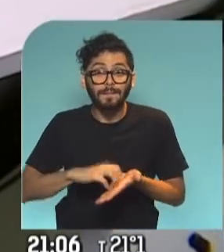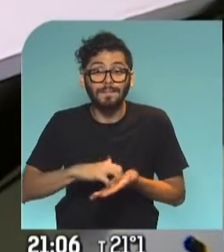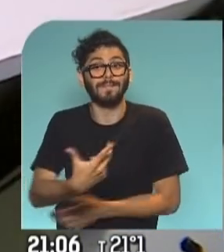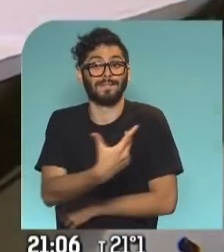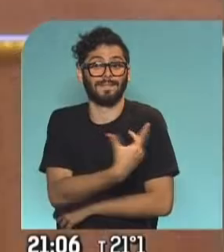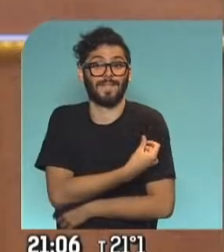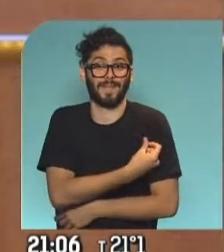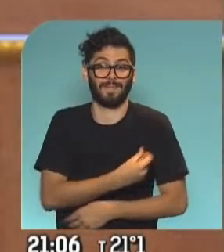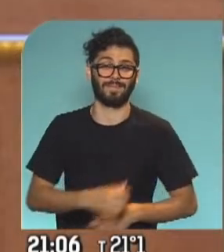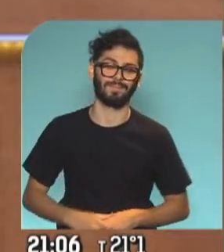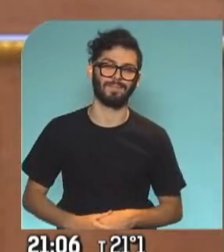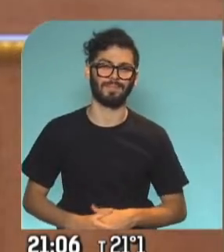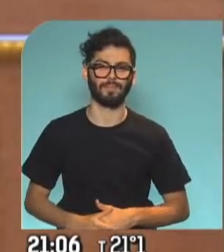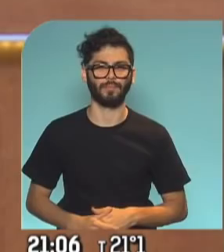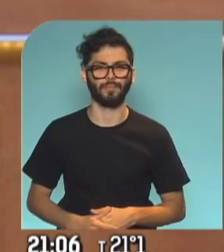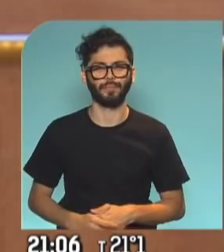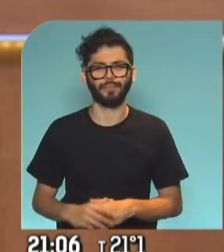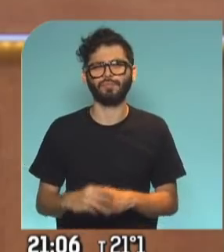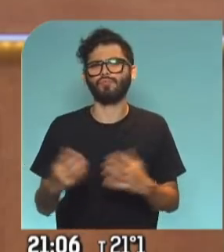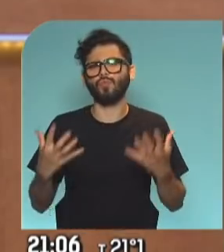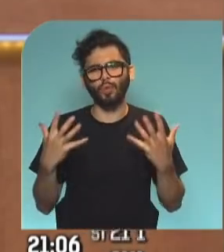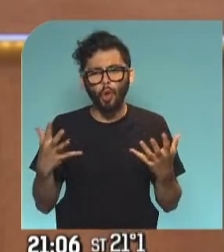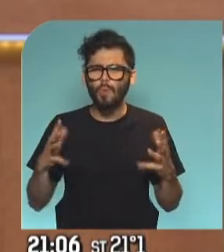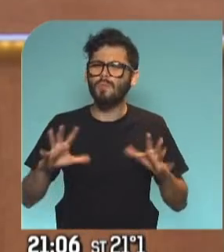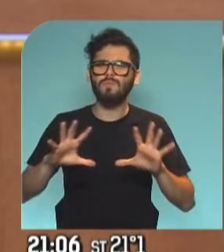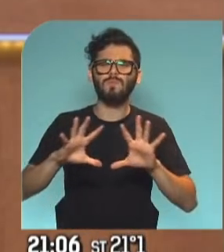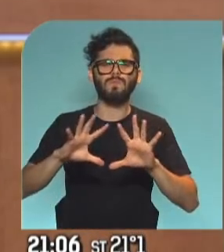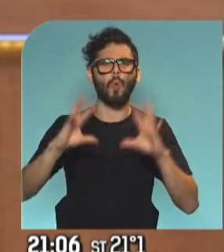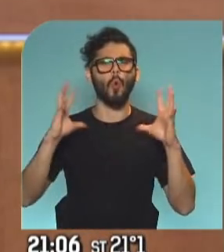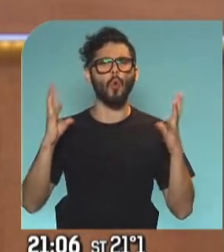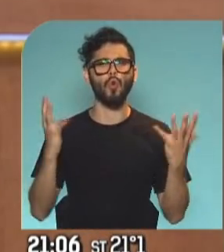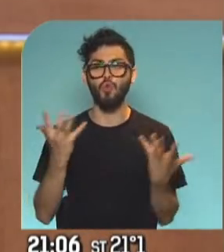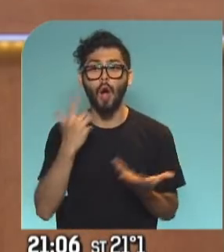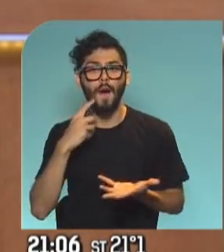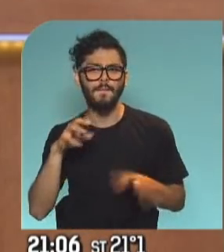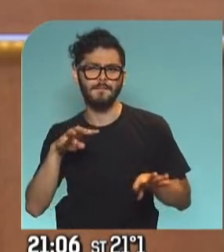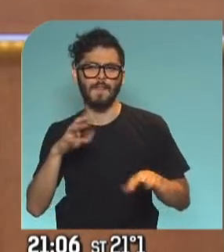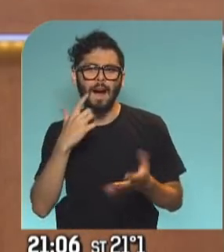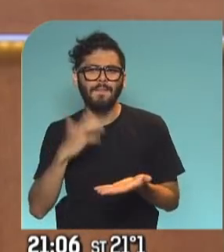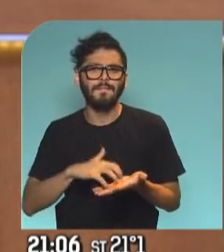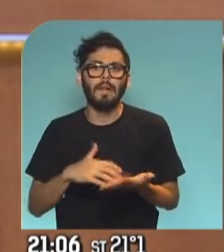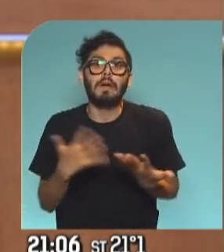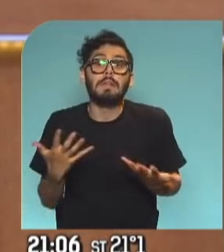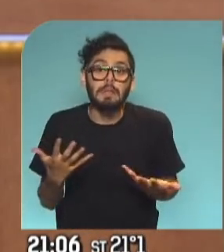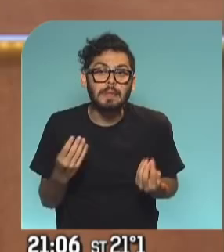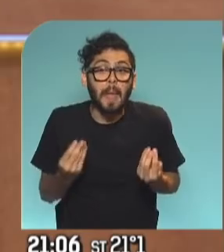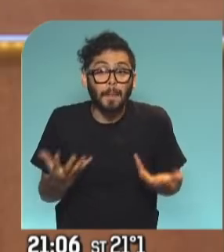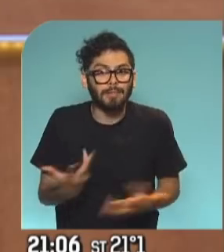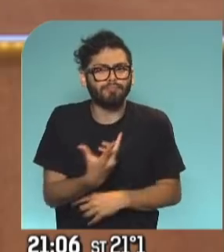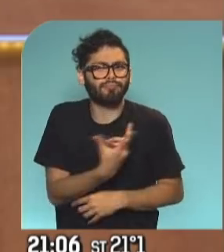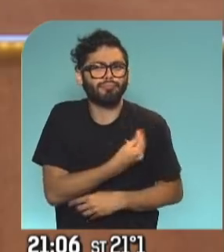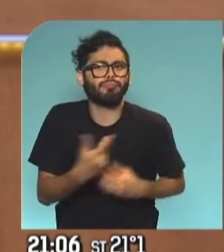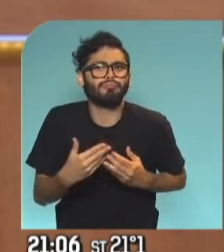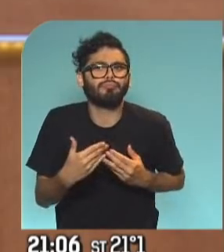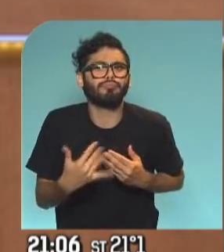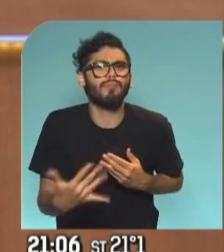it. Y por supuesto que hay expectación mundial por saber qué va a pasar con la aplicación de esta vacuna. A partir de